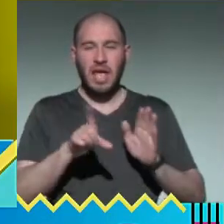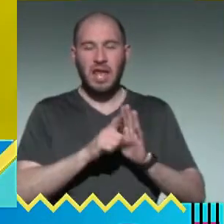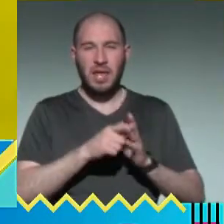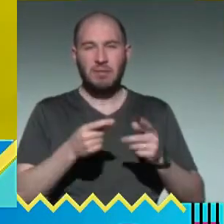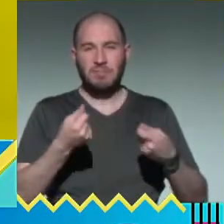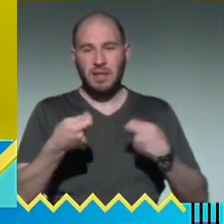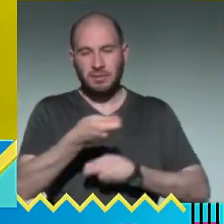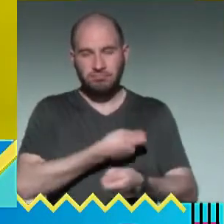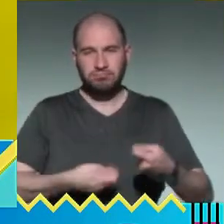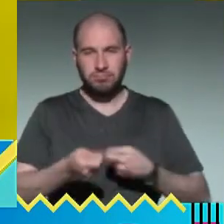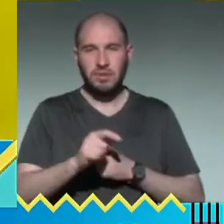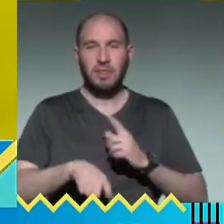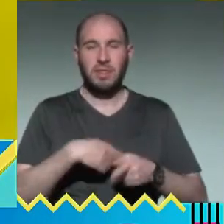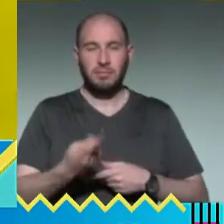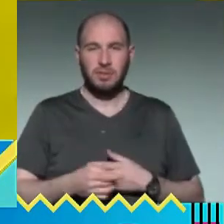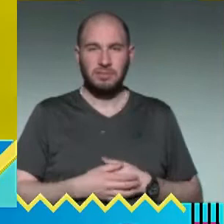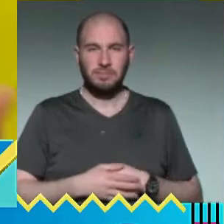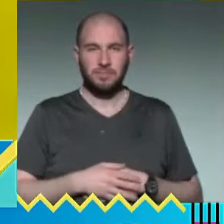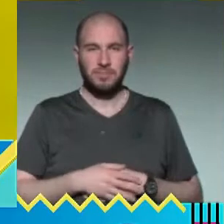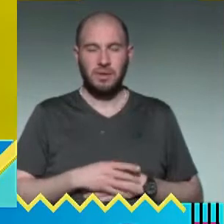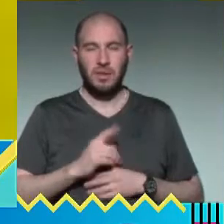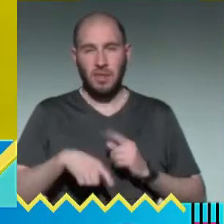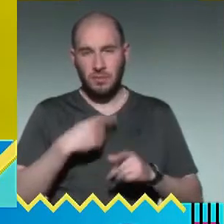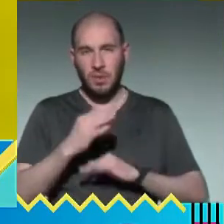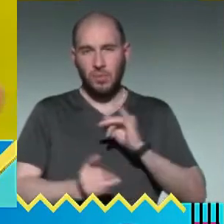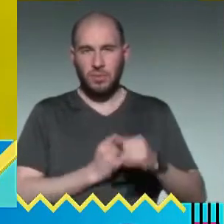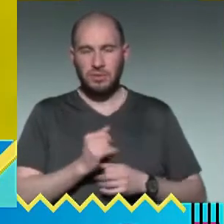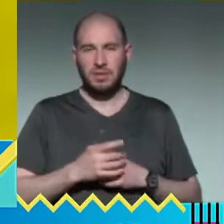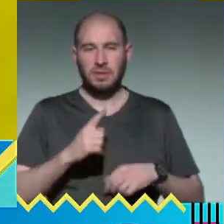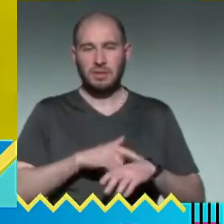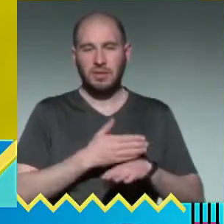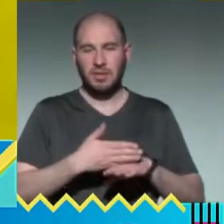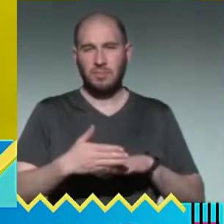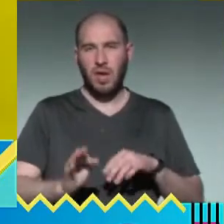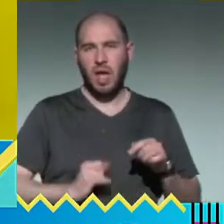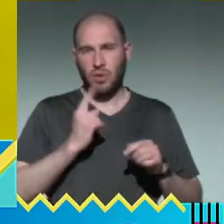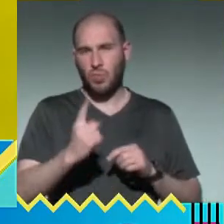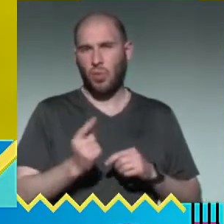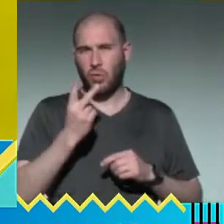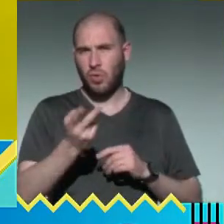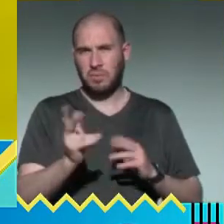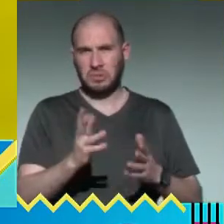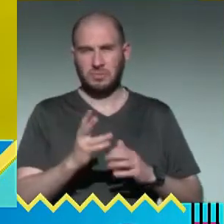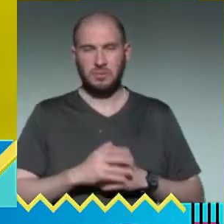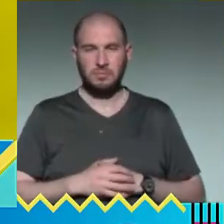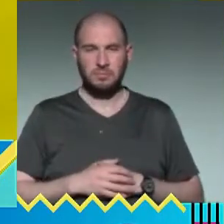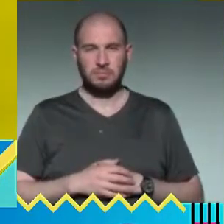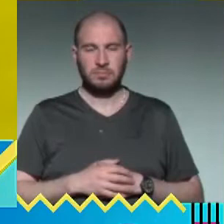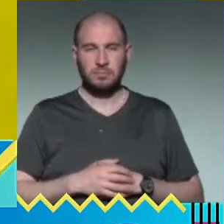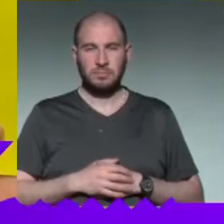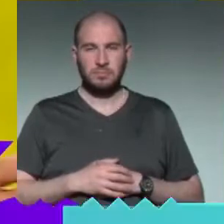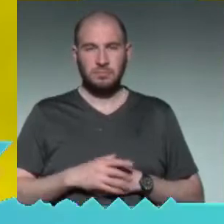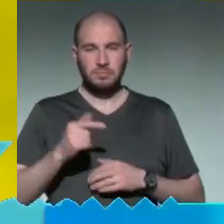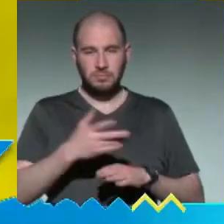coparticipación, digamos, y después que se planteó eso, se dio un tiempo de 1 o 2 años para que